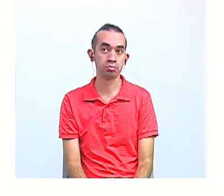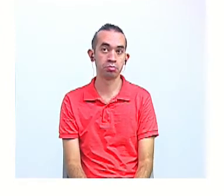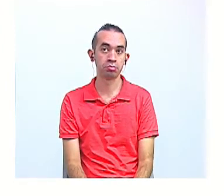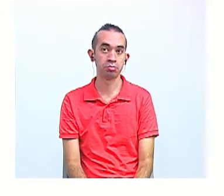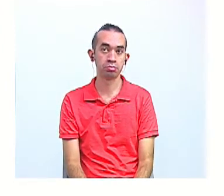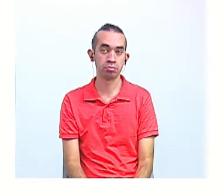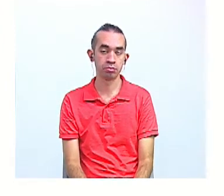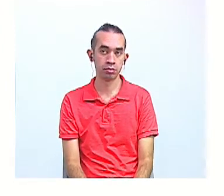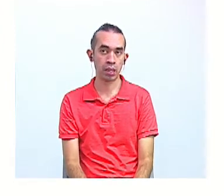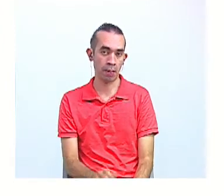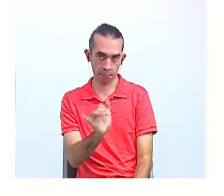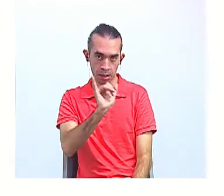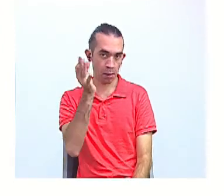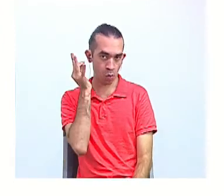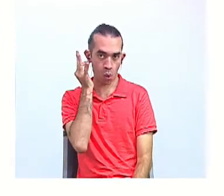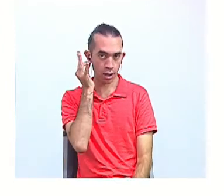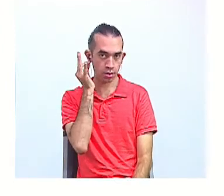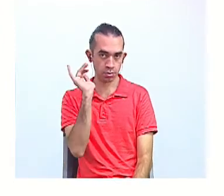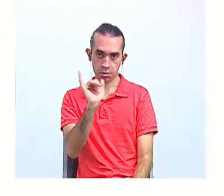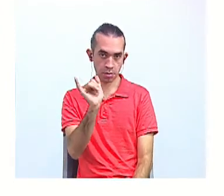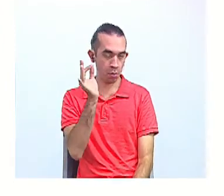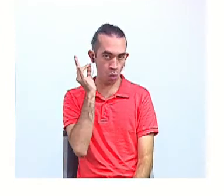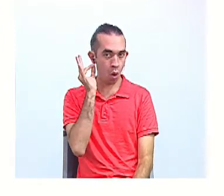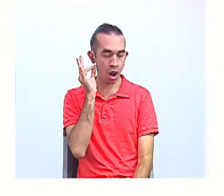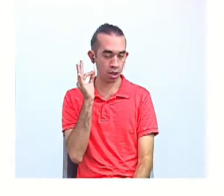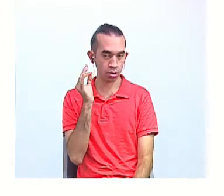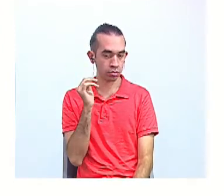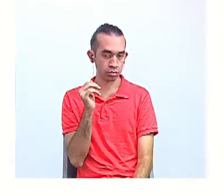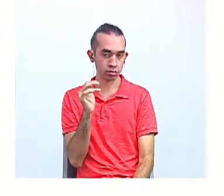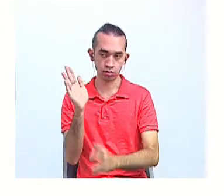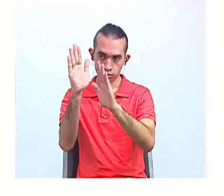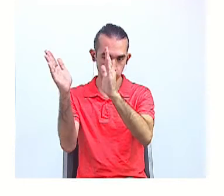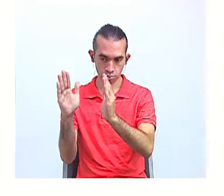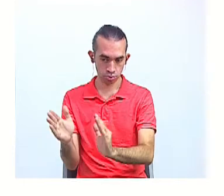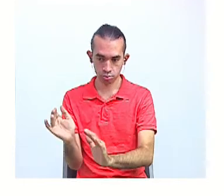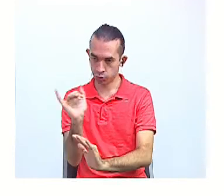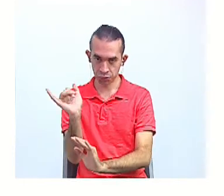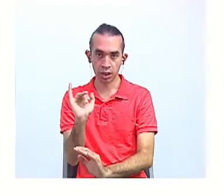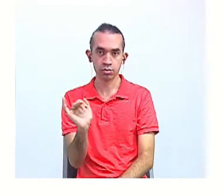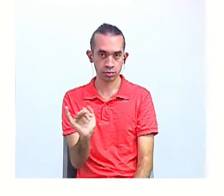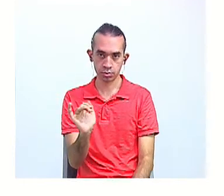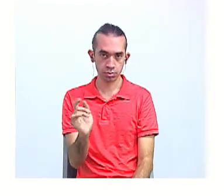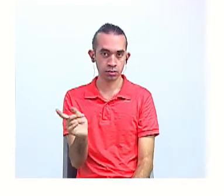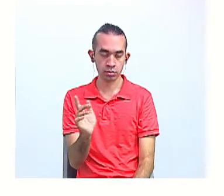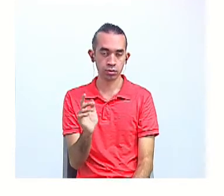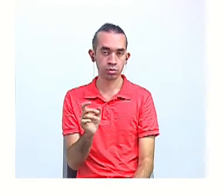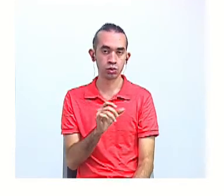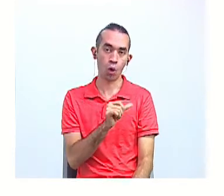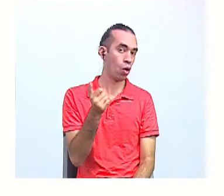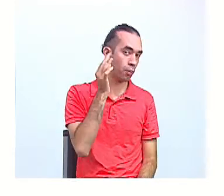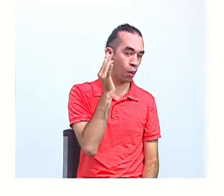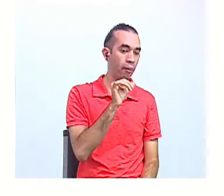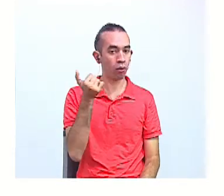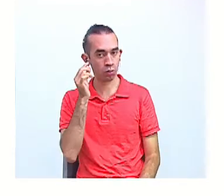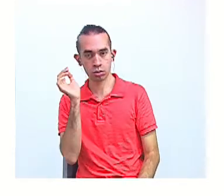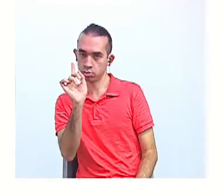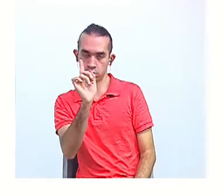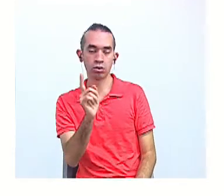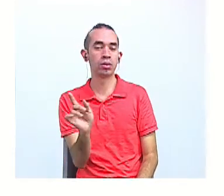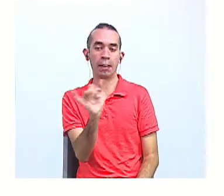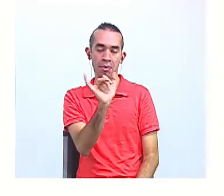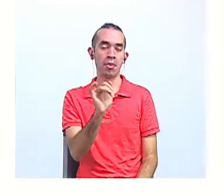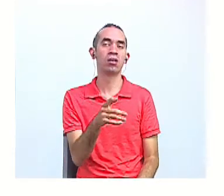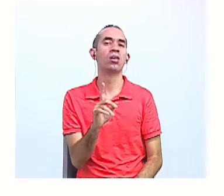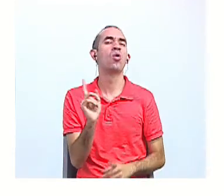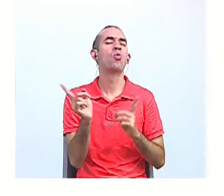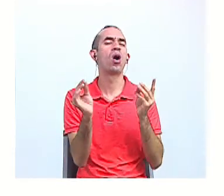la misma joven con la misma masa y el mismo peso. En este caso, ¿en cuál de los dos hay una